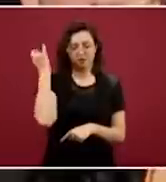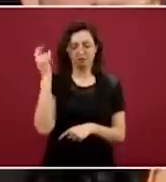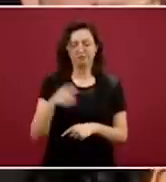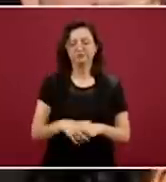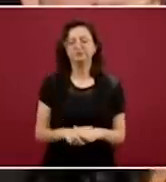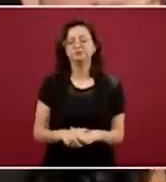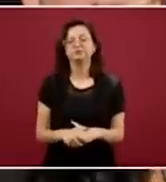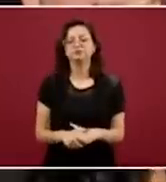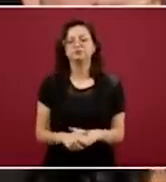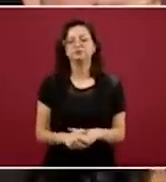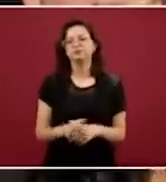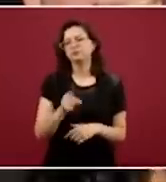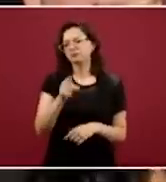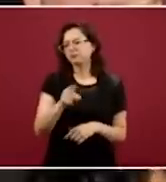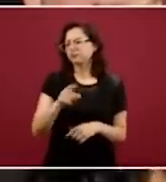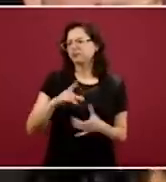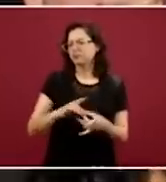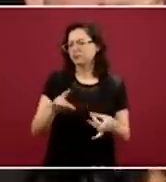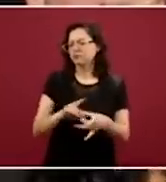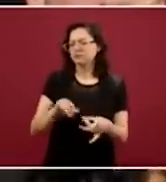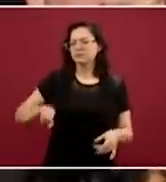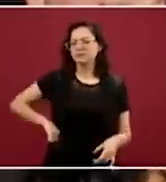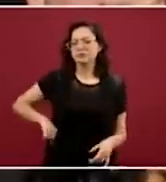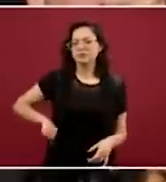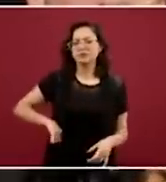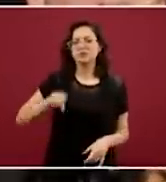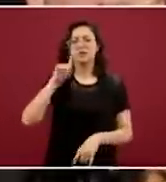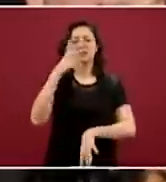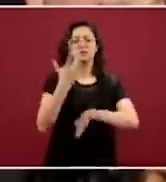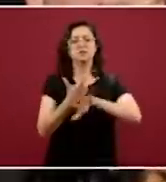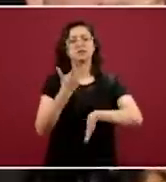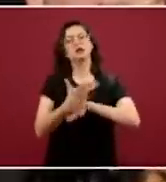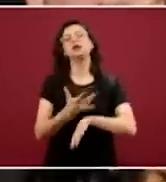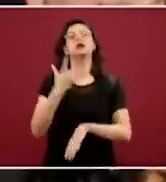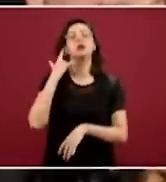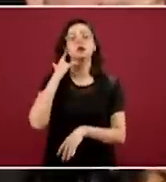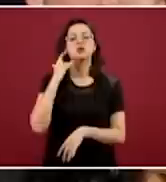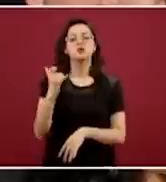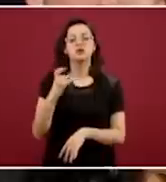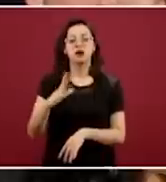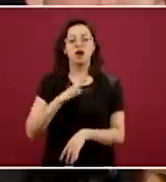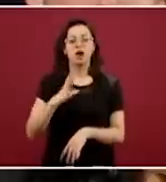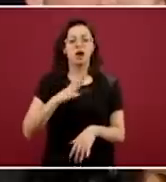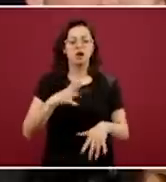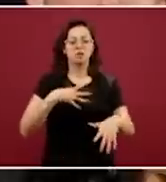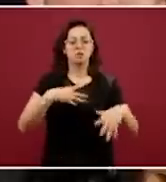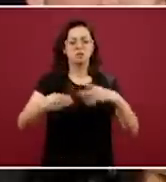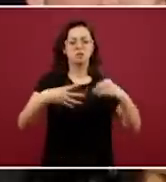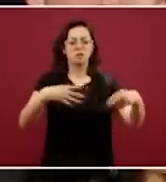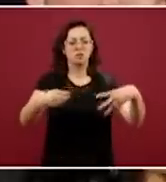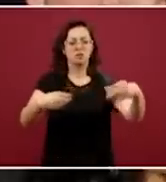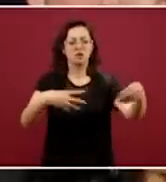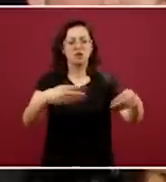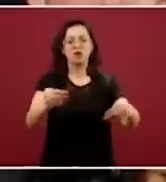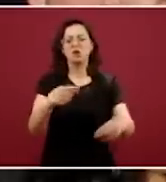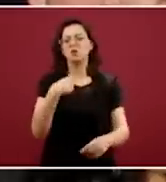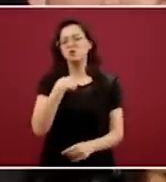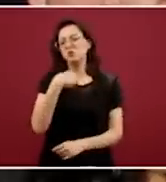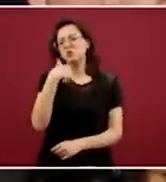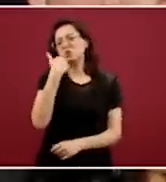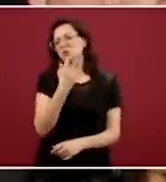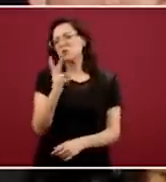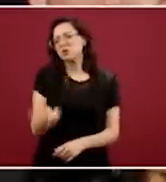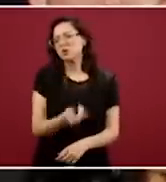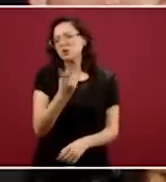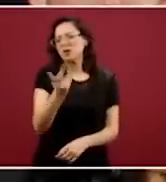algo interesante, doctor, que en California, en Estados Unidos, ya hay transmisión comunitaria. Yo le quiero preguntar si se van a tomar